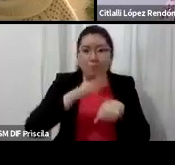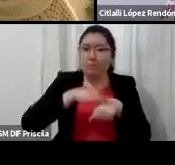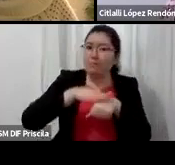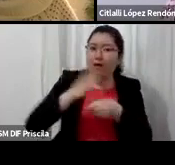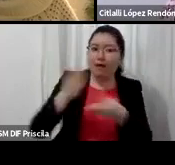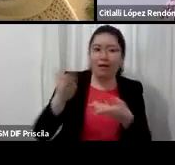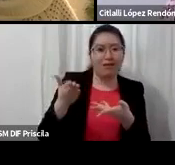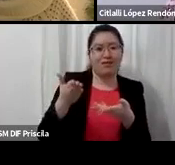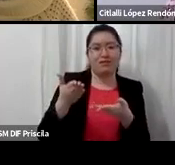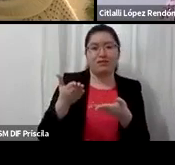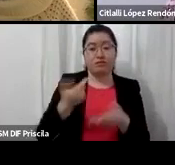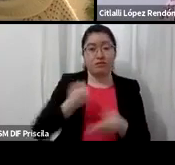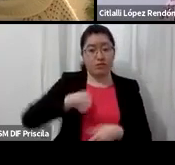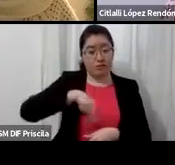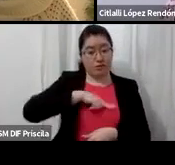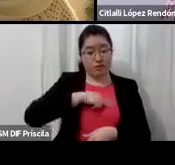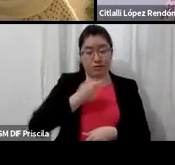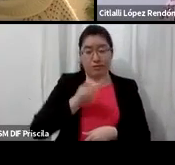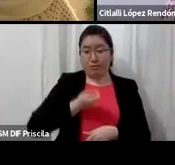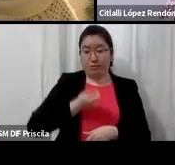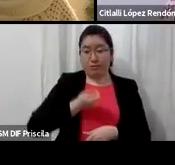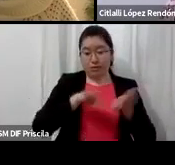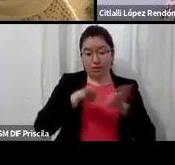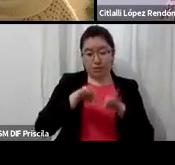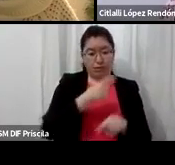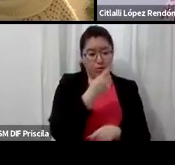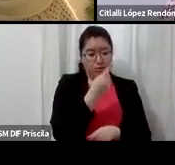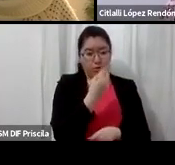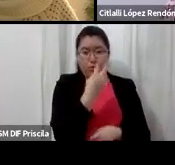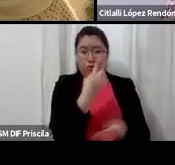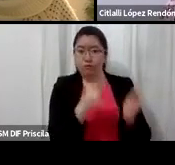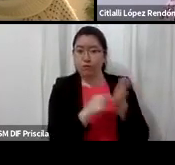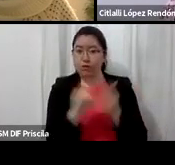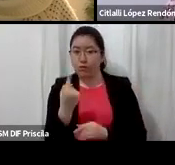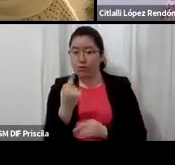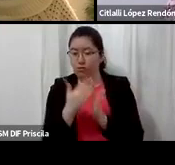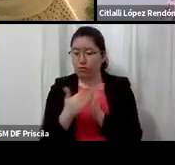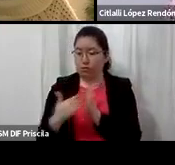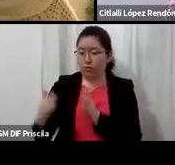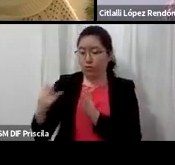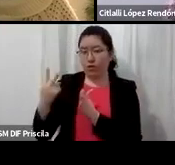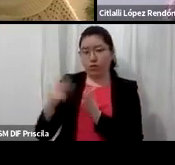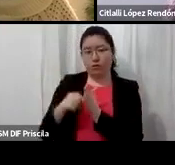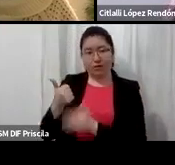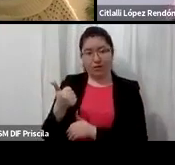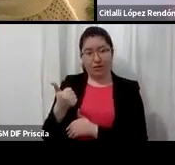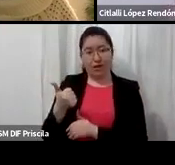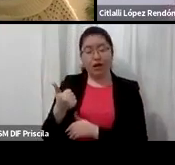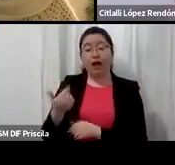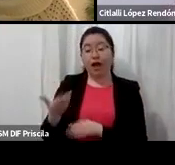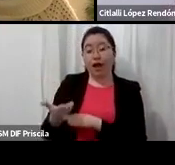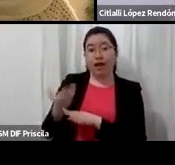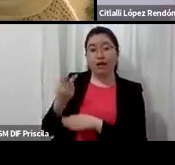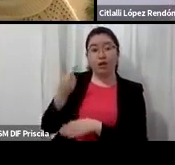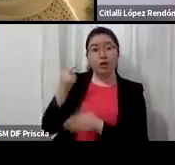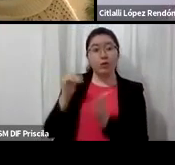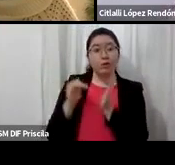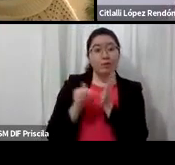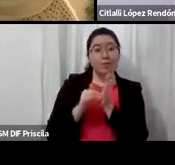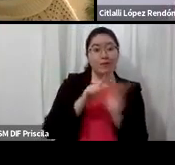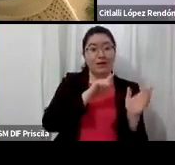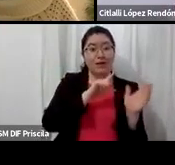lo primero que trabajamos fueron 2001 a 2006 y trabajamos con 2.700 escuelas porque había voluntad